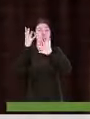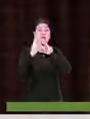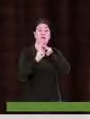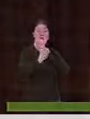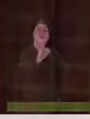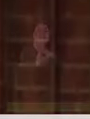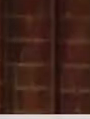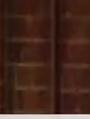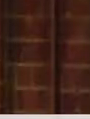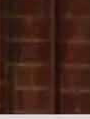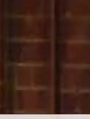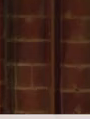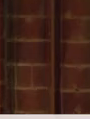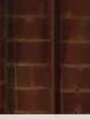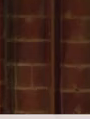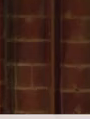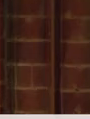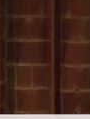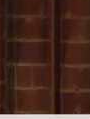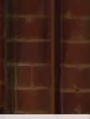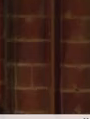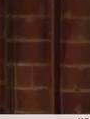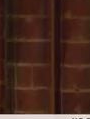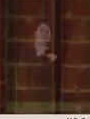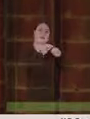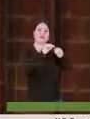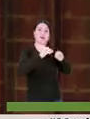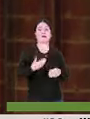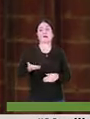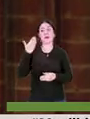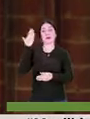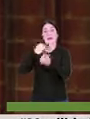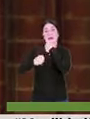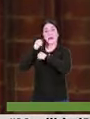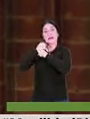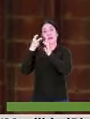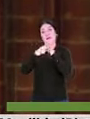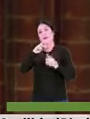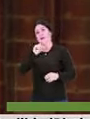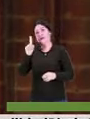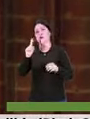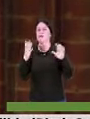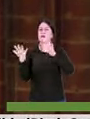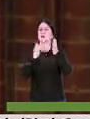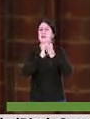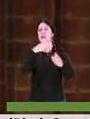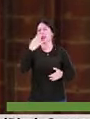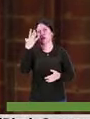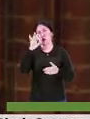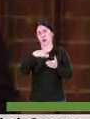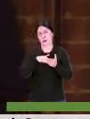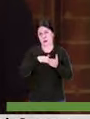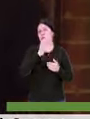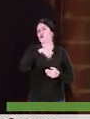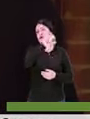el ejercicio precisamente pedagógico y de cultura ciudadana. Durante el 2021 tuvimos cerca de 150 mil usuarios de